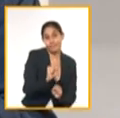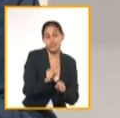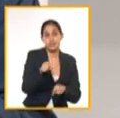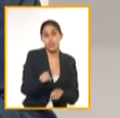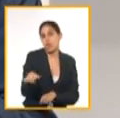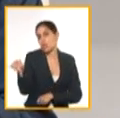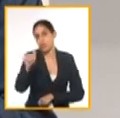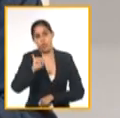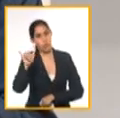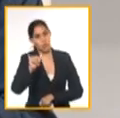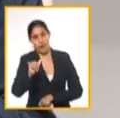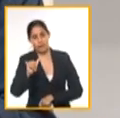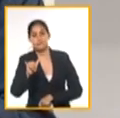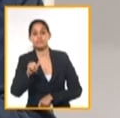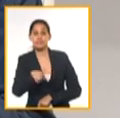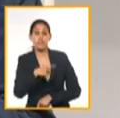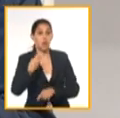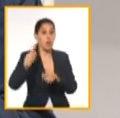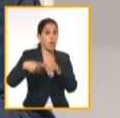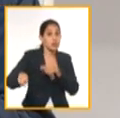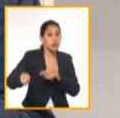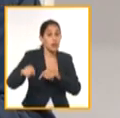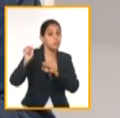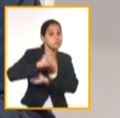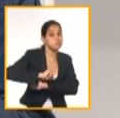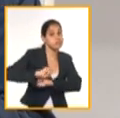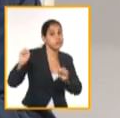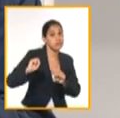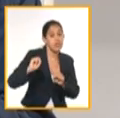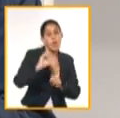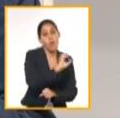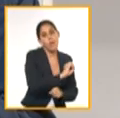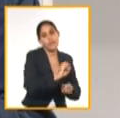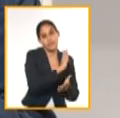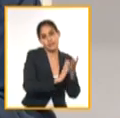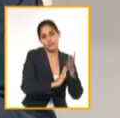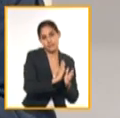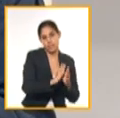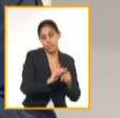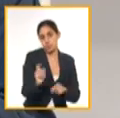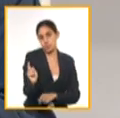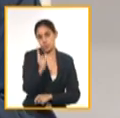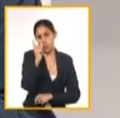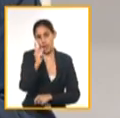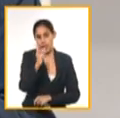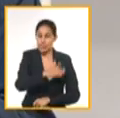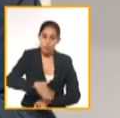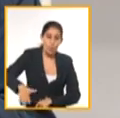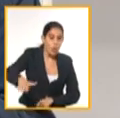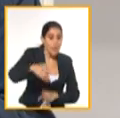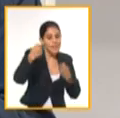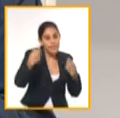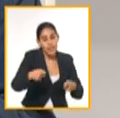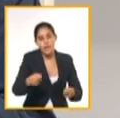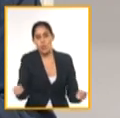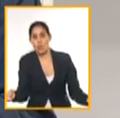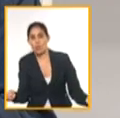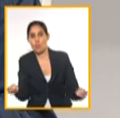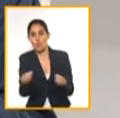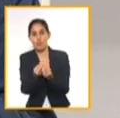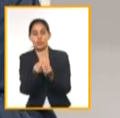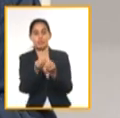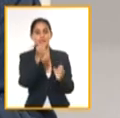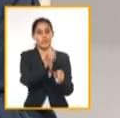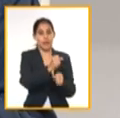y hace que la red de transmisión se sobrecargue hacia el oriente del país. Cuando operamos normalmente con una unidad en Felton fuera, casi siempre el apagón, la